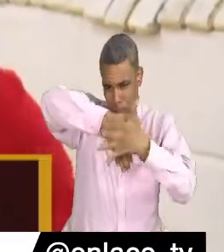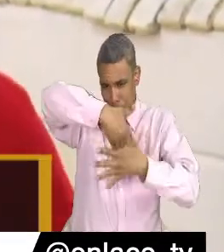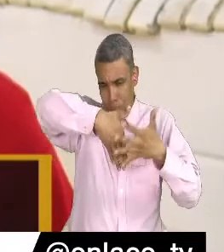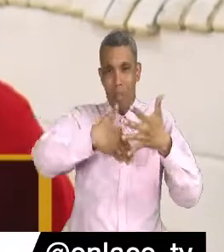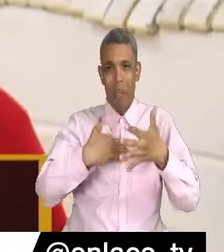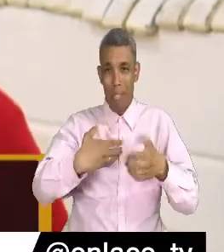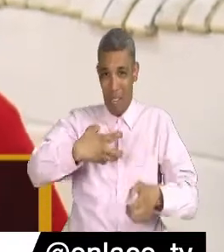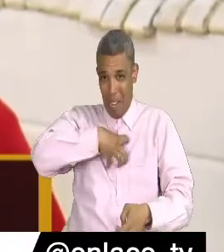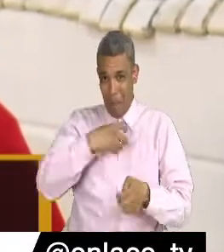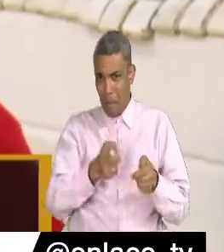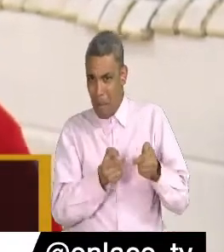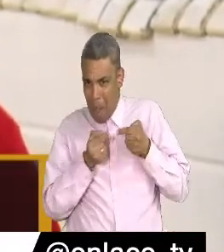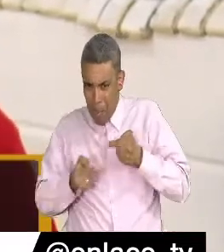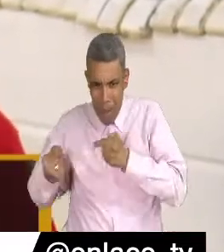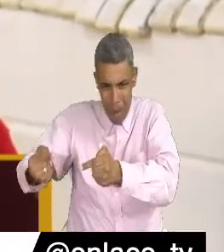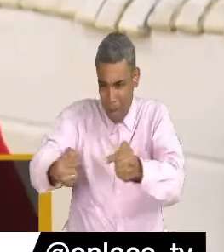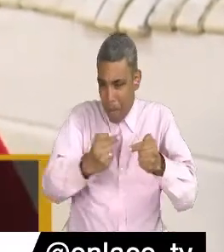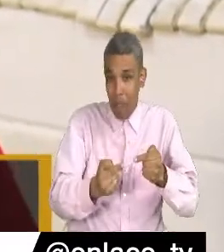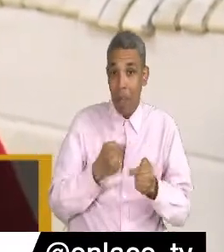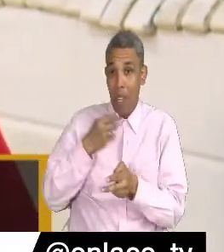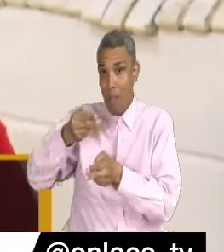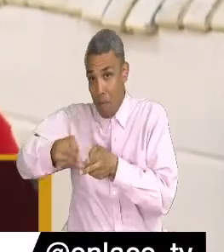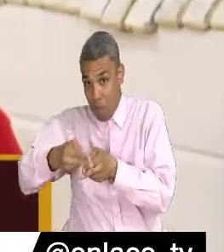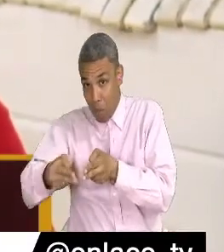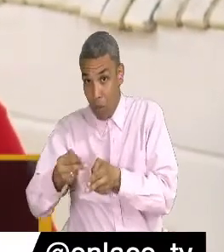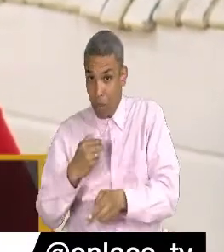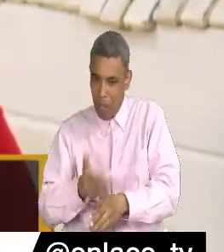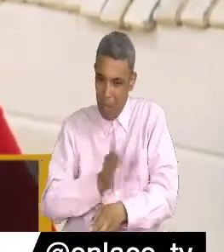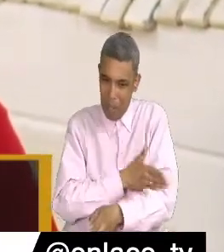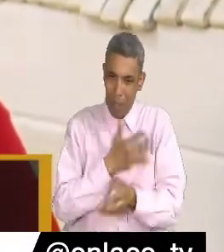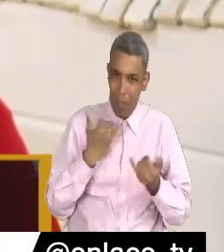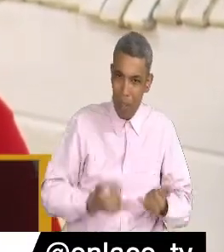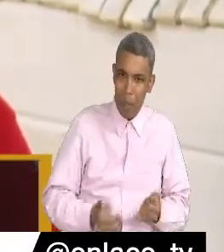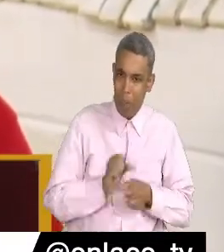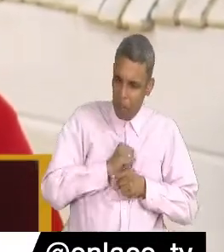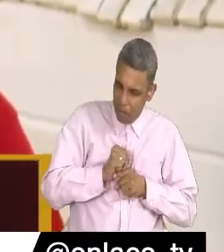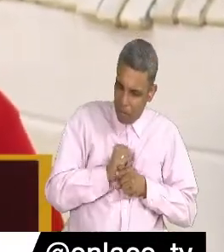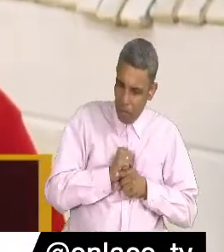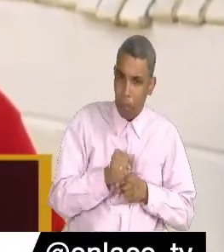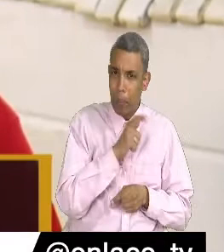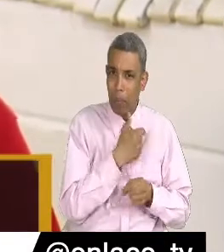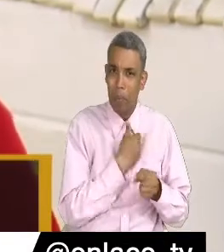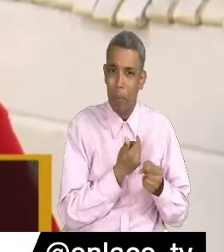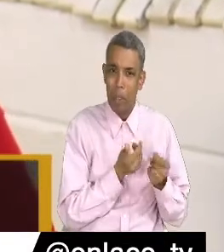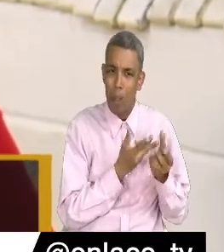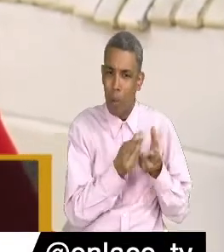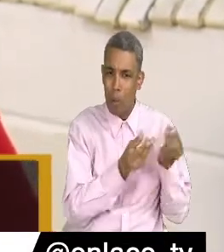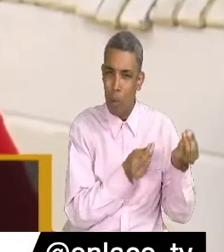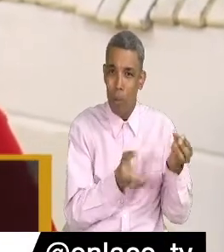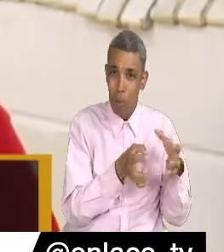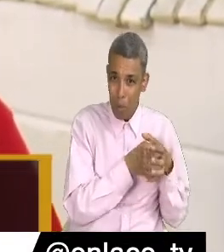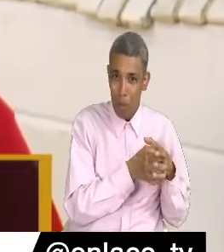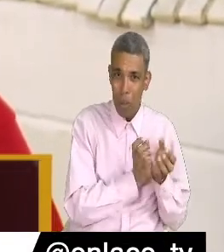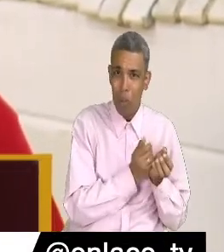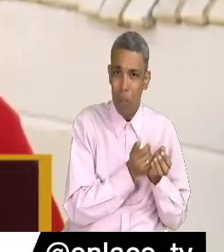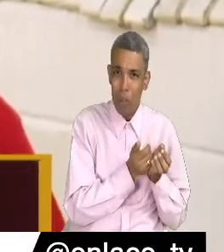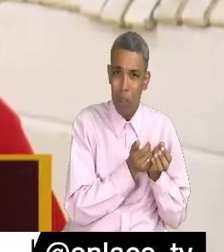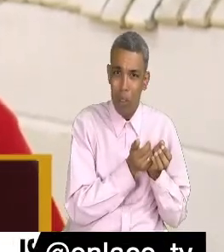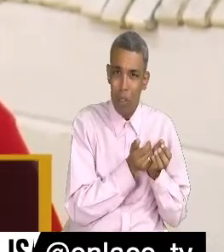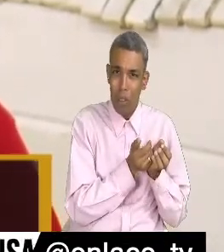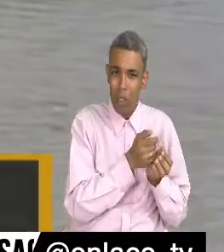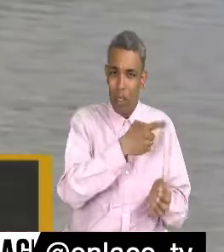ahorita como es, acabamos de clasificar los 15 botes y ahorita prepararnos para el suramericano que son en abril y a